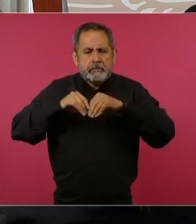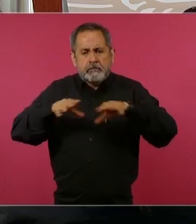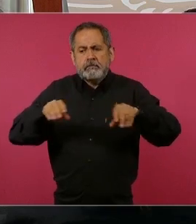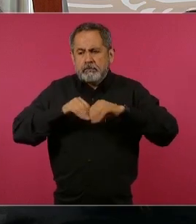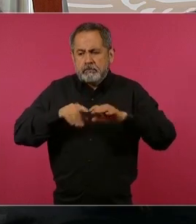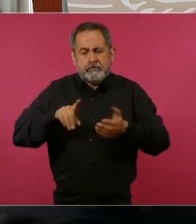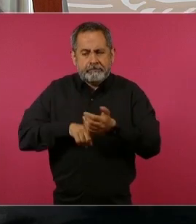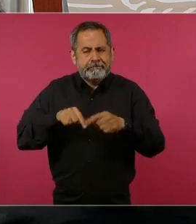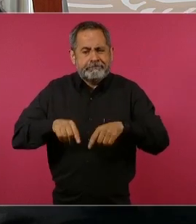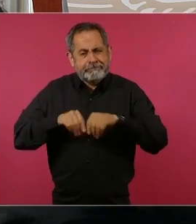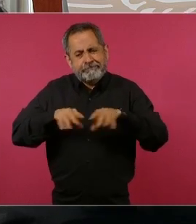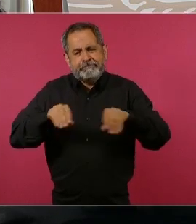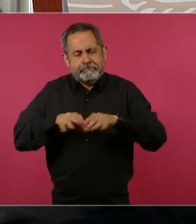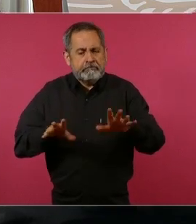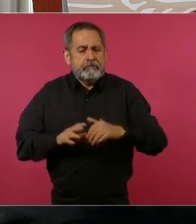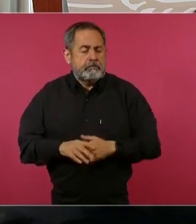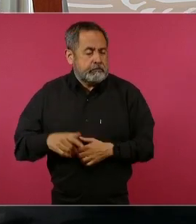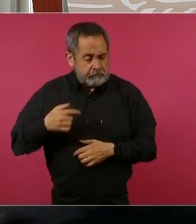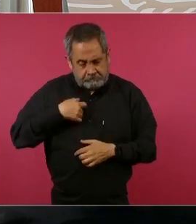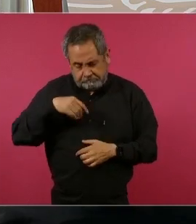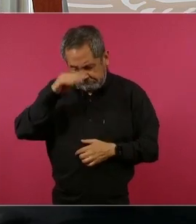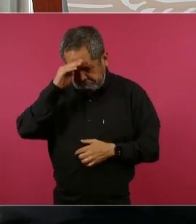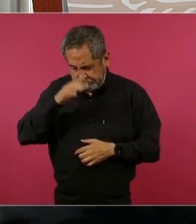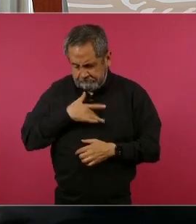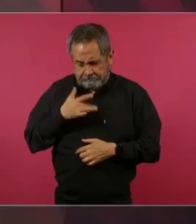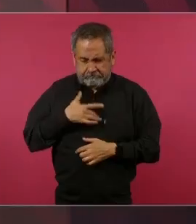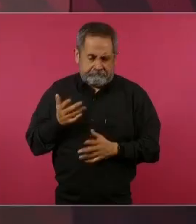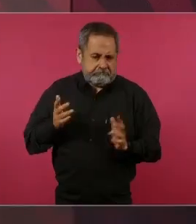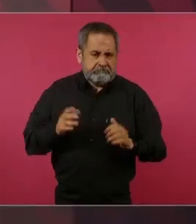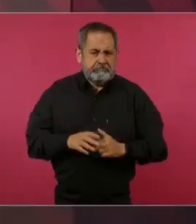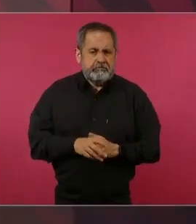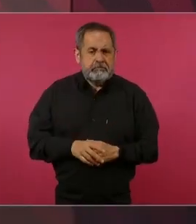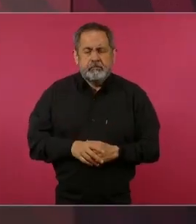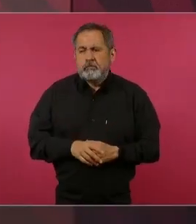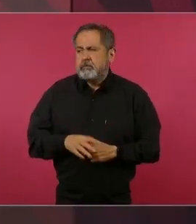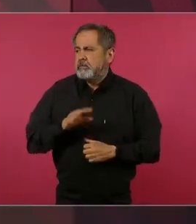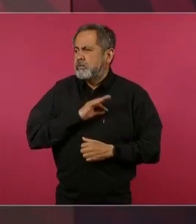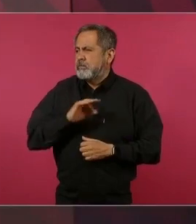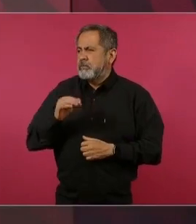aquí. Yo pienso que lo podríamos hacer en un mes,